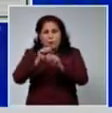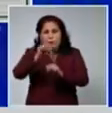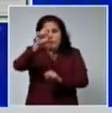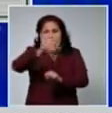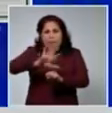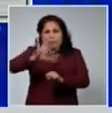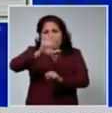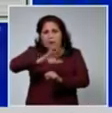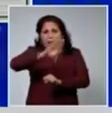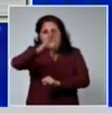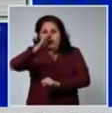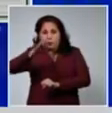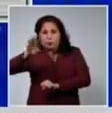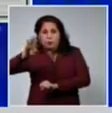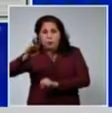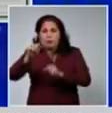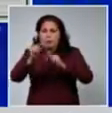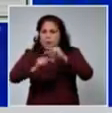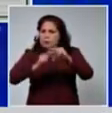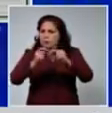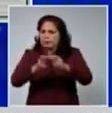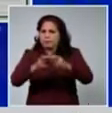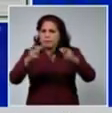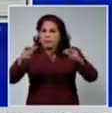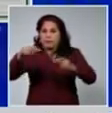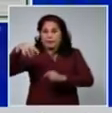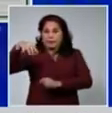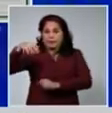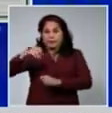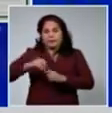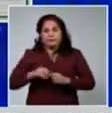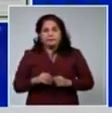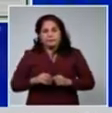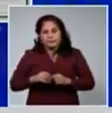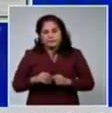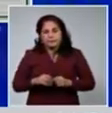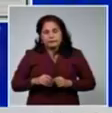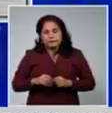y aumentando el número de pasos y